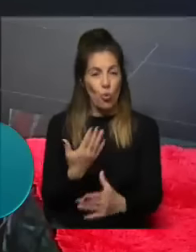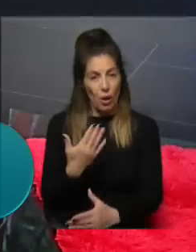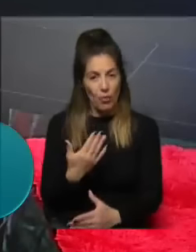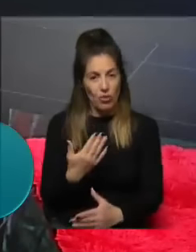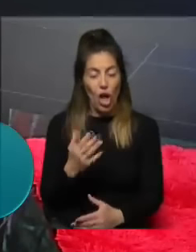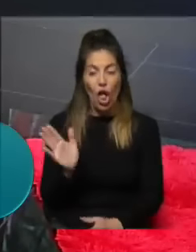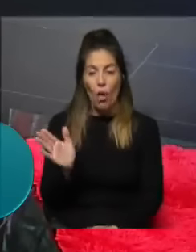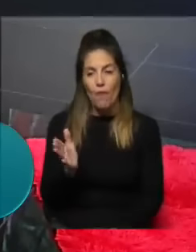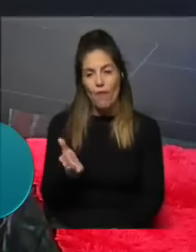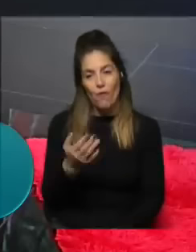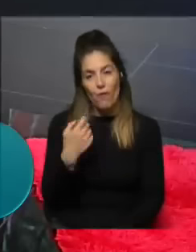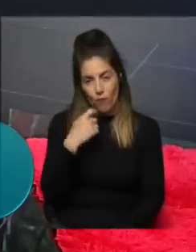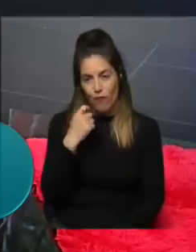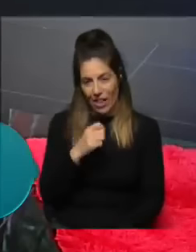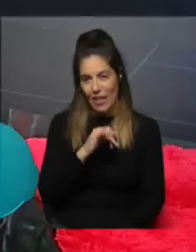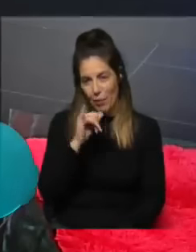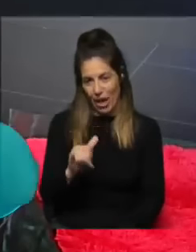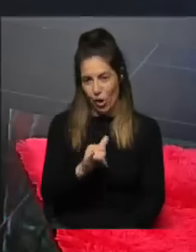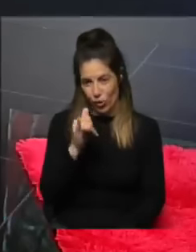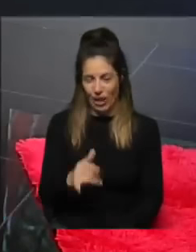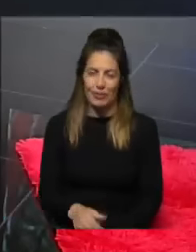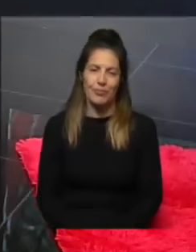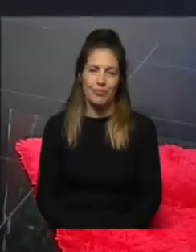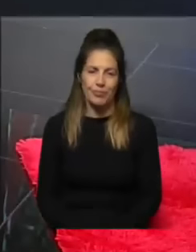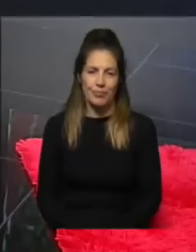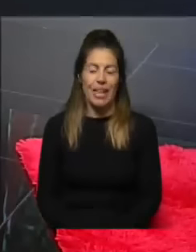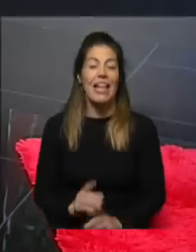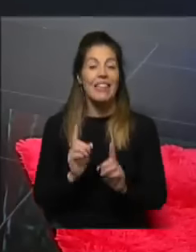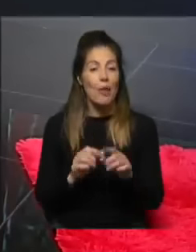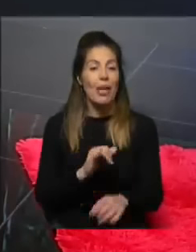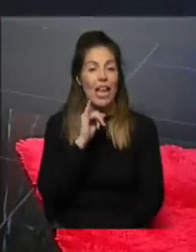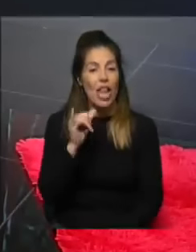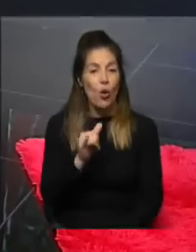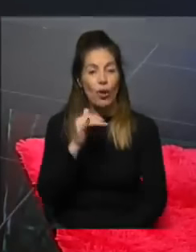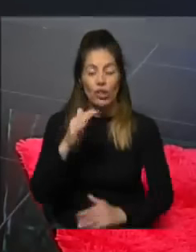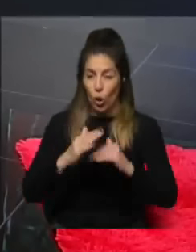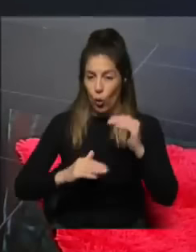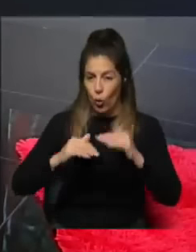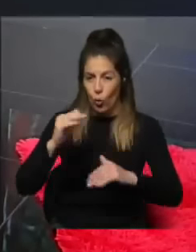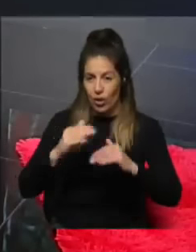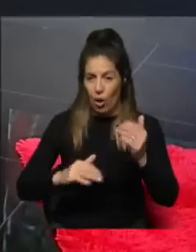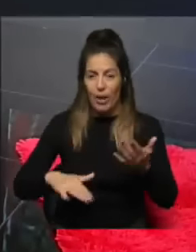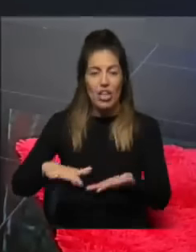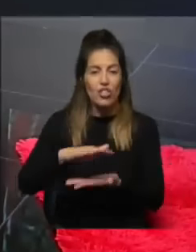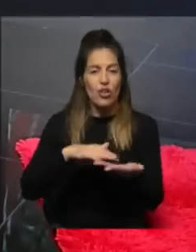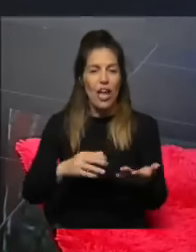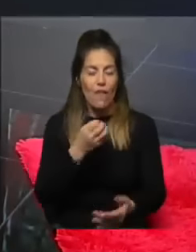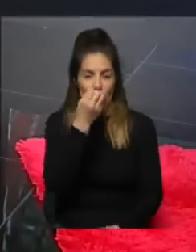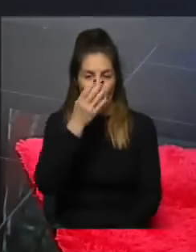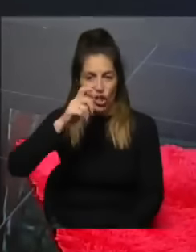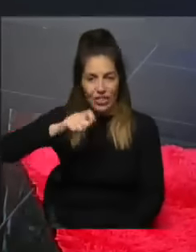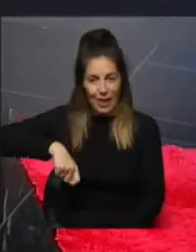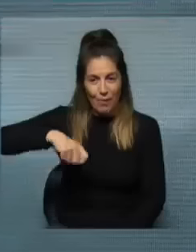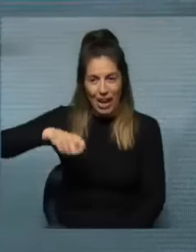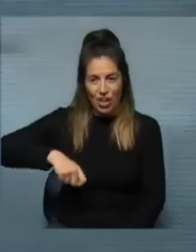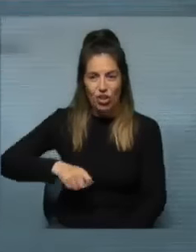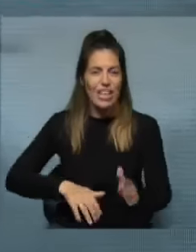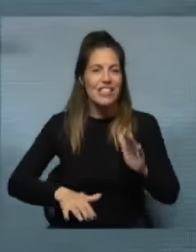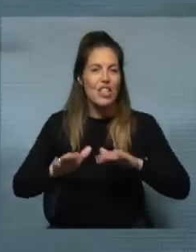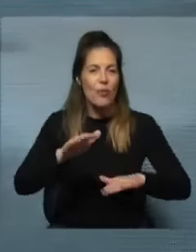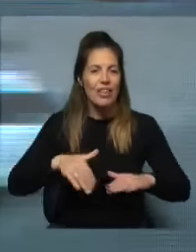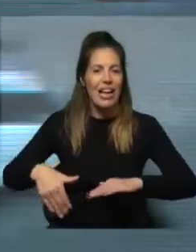tener todavía para comentar sobre esto. Y les cuento una obra de vialidad por la zona de Flor de Maronia, se va a estar reparando